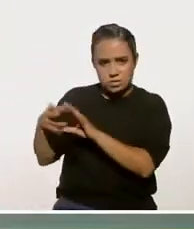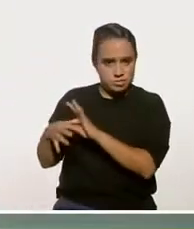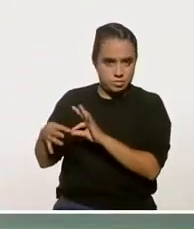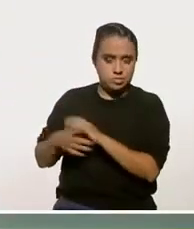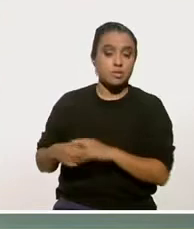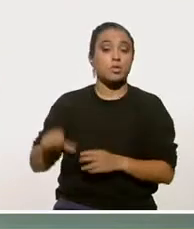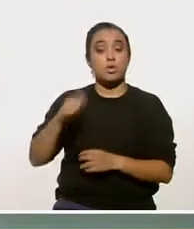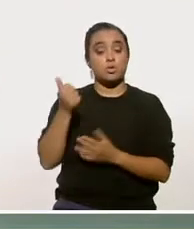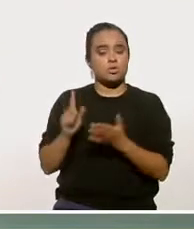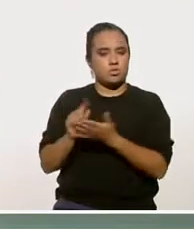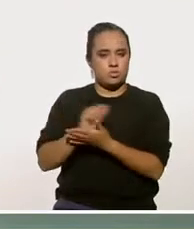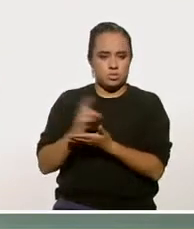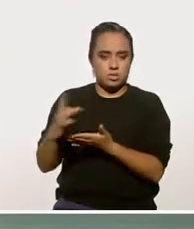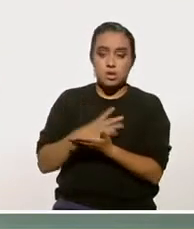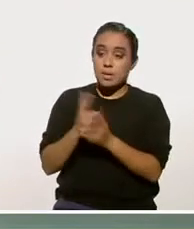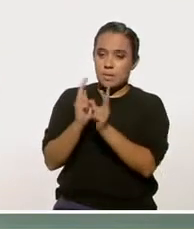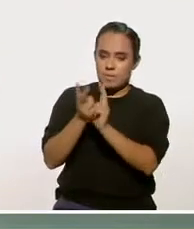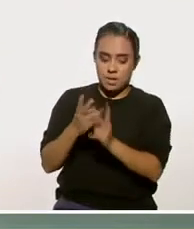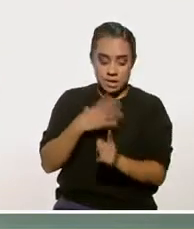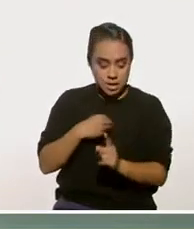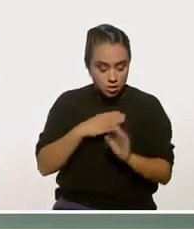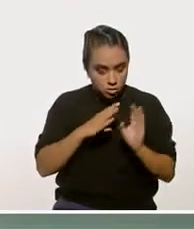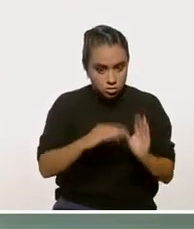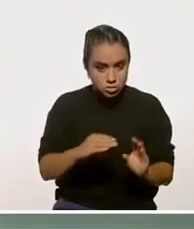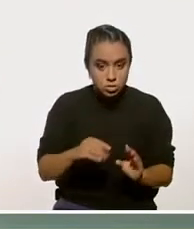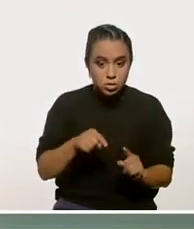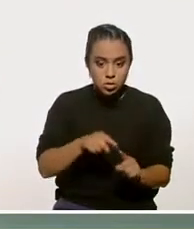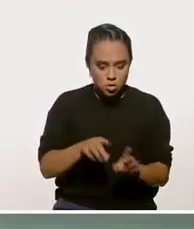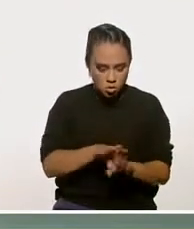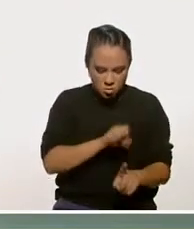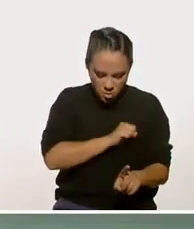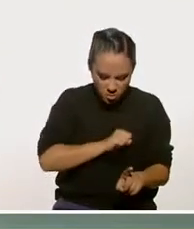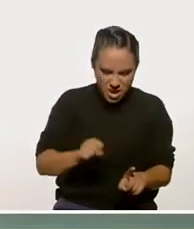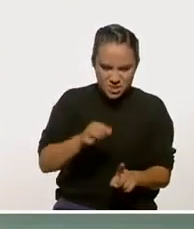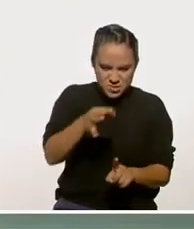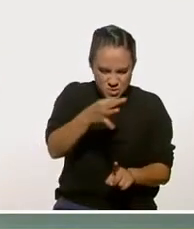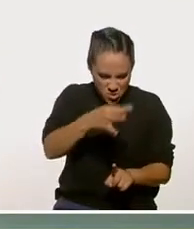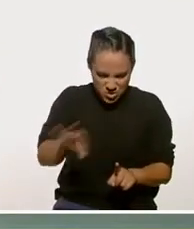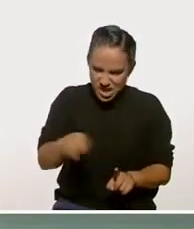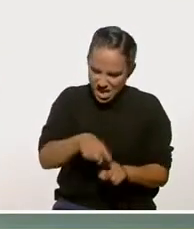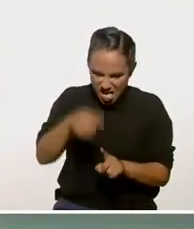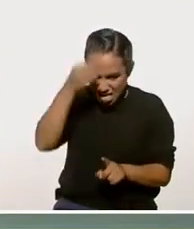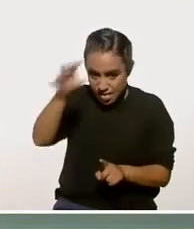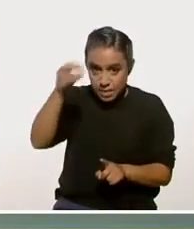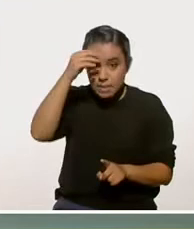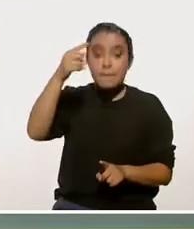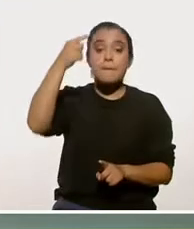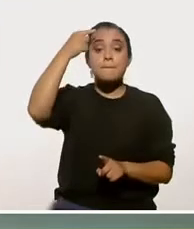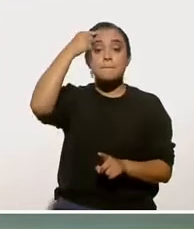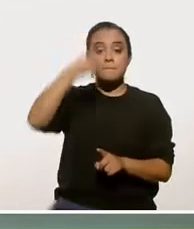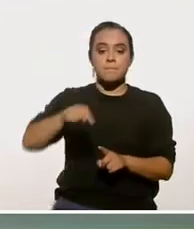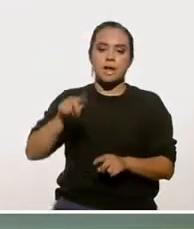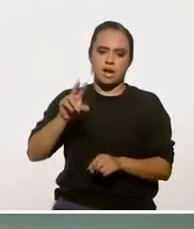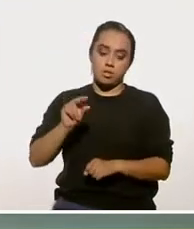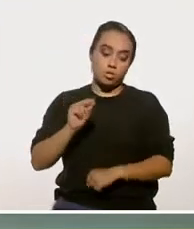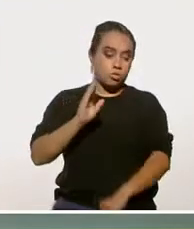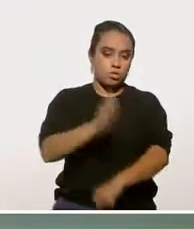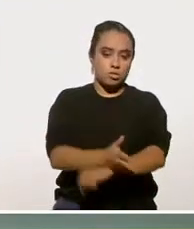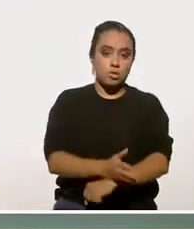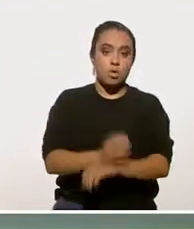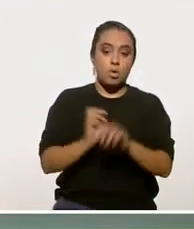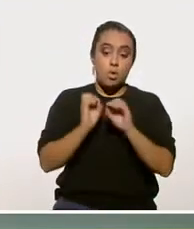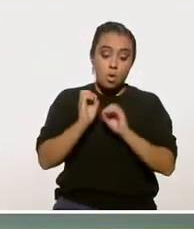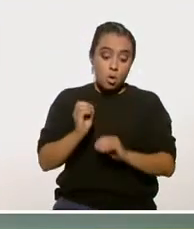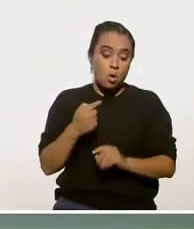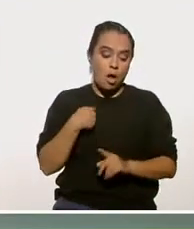en Twitter, tengo vecinos que le enseñaron a sus hijos a ser malvados y groseros desde pequeños con el pretexto de que no hay que castigarlos ni llamarles